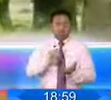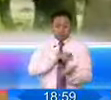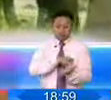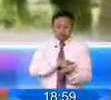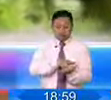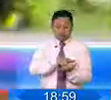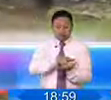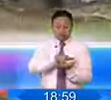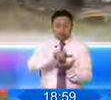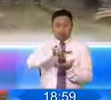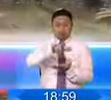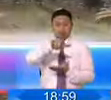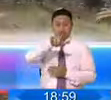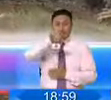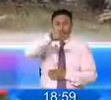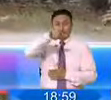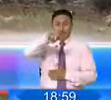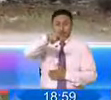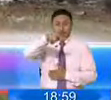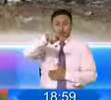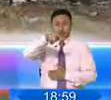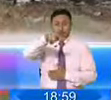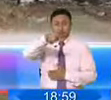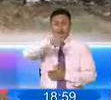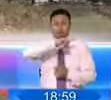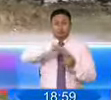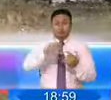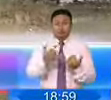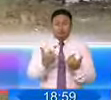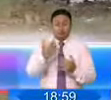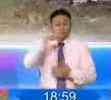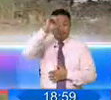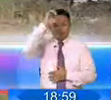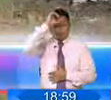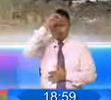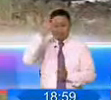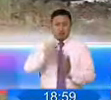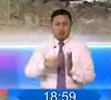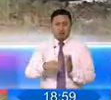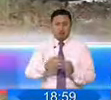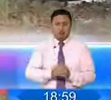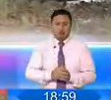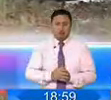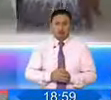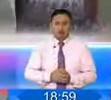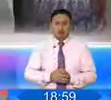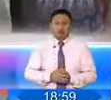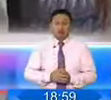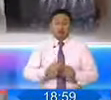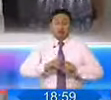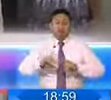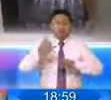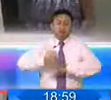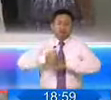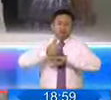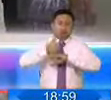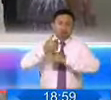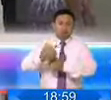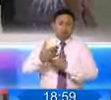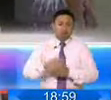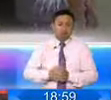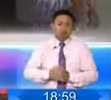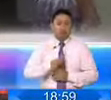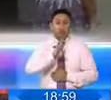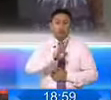Aeropuerto Internacional José Martí en La Habana. Hasta el momento no hay ningún reporte oficial de víctimas, sin embargo, autoridades informaron que había